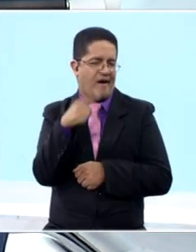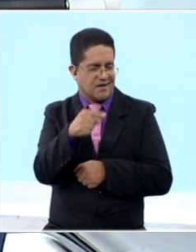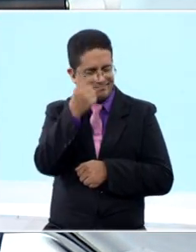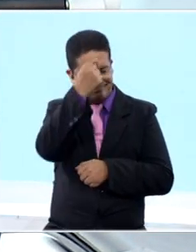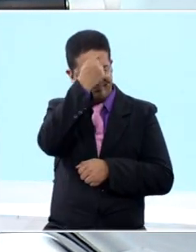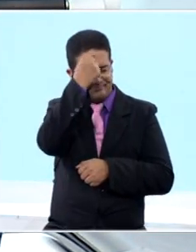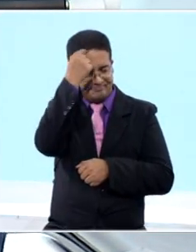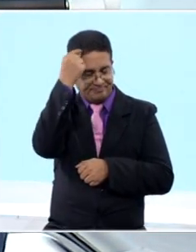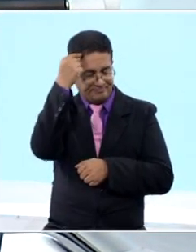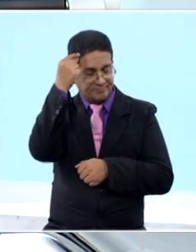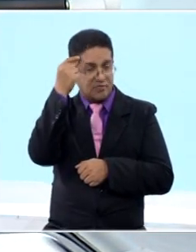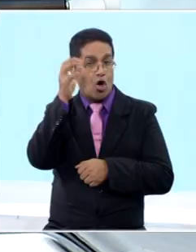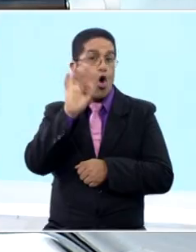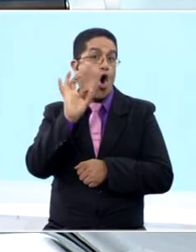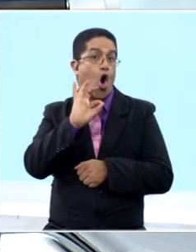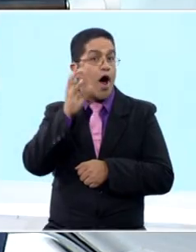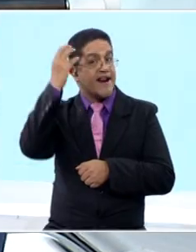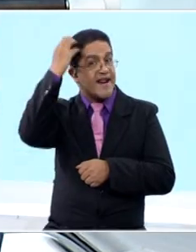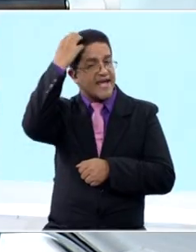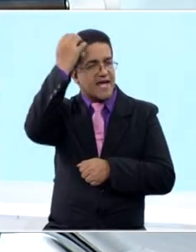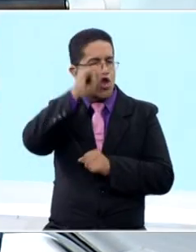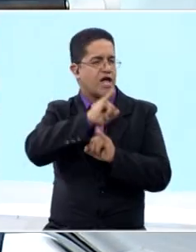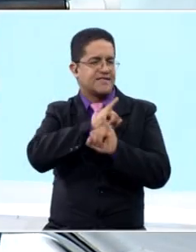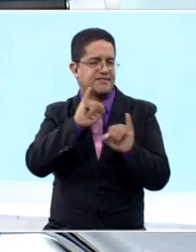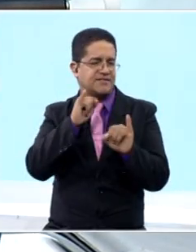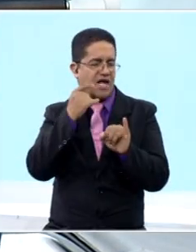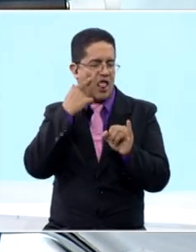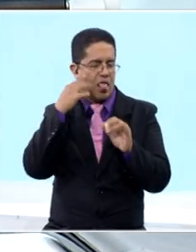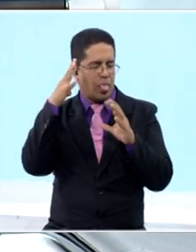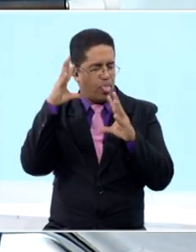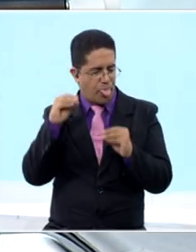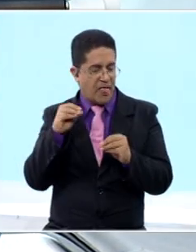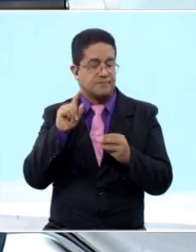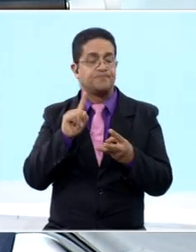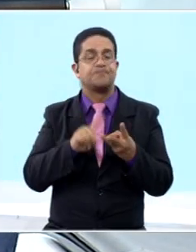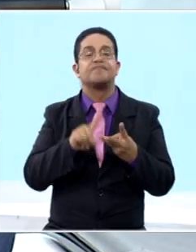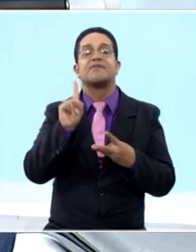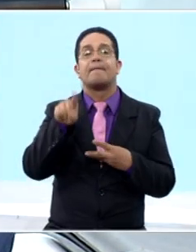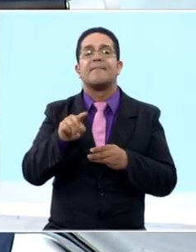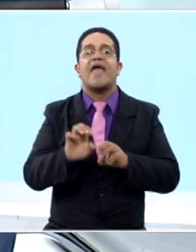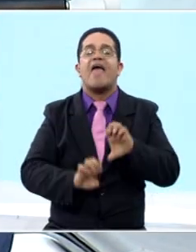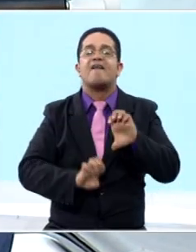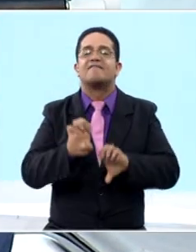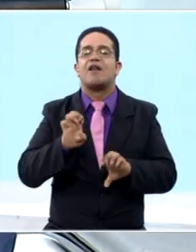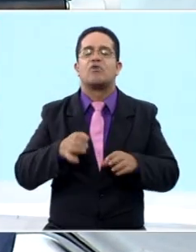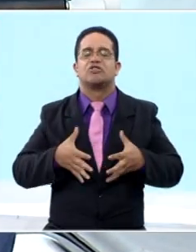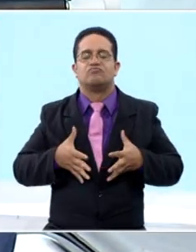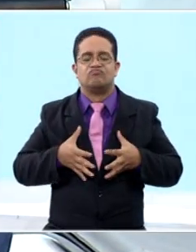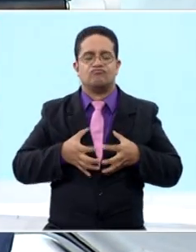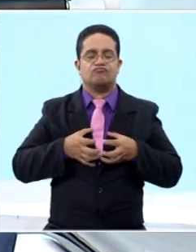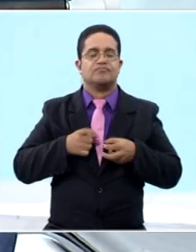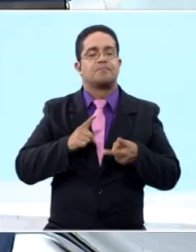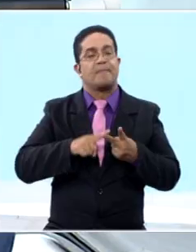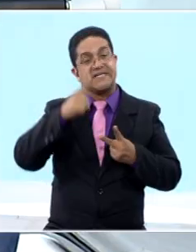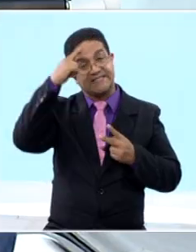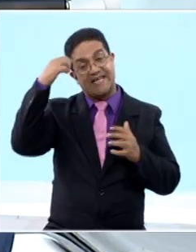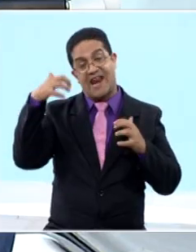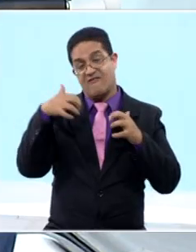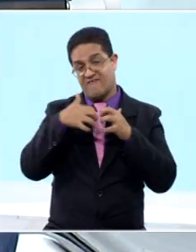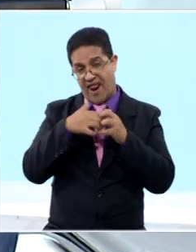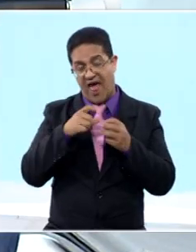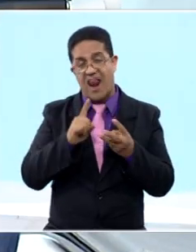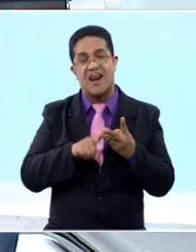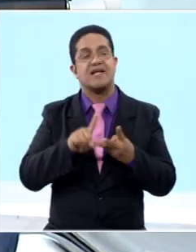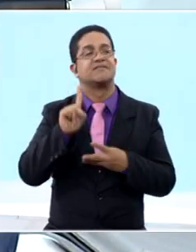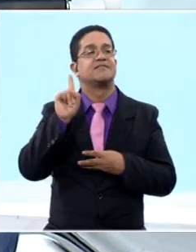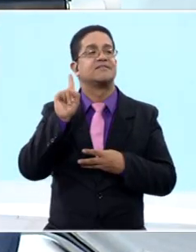está completamente activa o si hay regiones que ya están necróticas. También tenemos la evaluación pulmonar, hay evaluaciones desde el punto de vista cerebral. Hay también, por ejemplo,